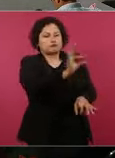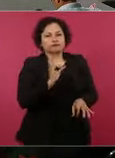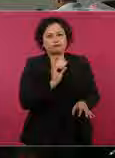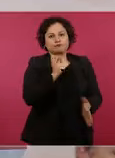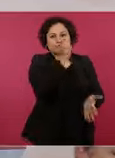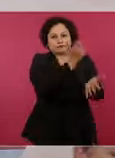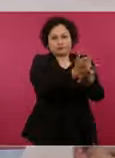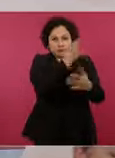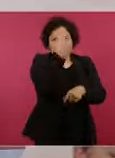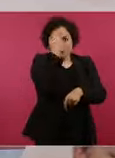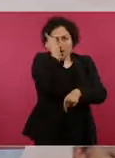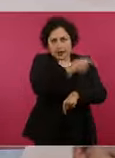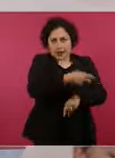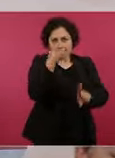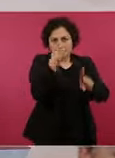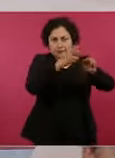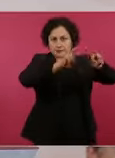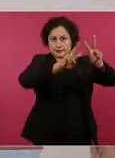para ese reportaje?